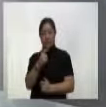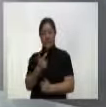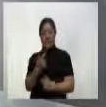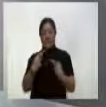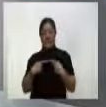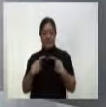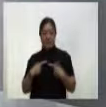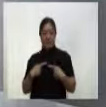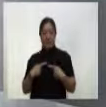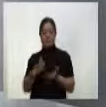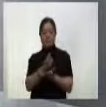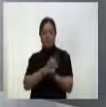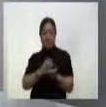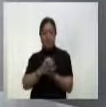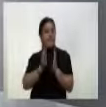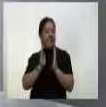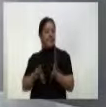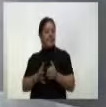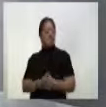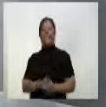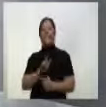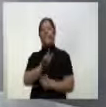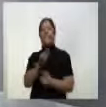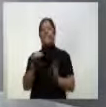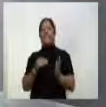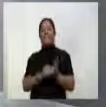12,687 personas recuperadas y